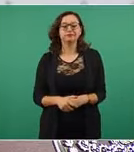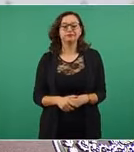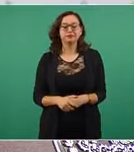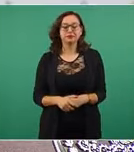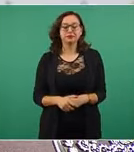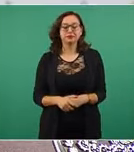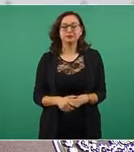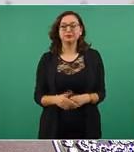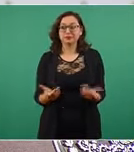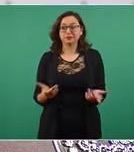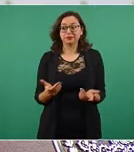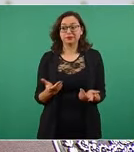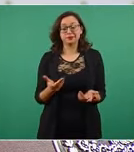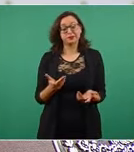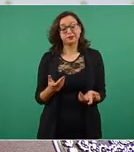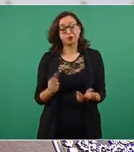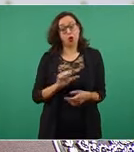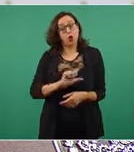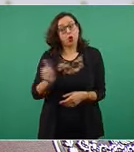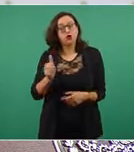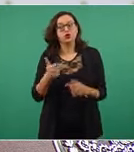fueron del partido que está en el gobierno.